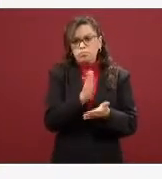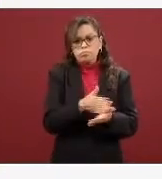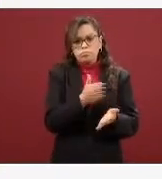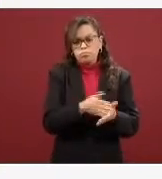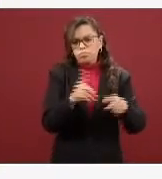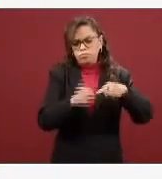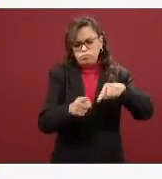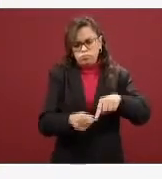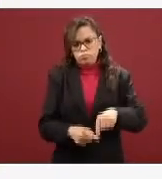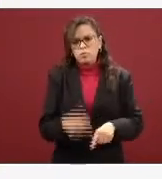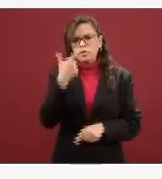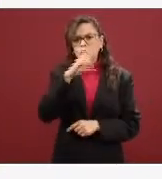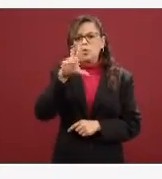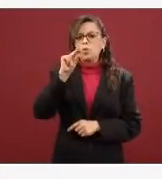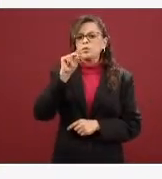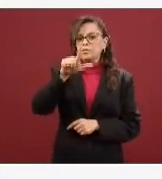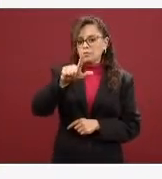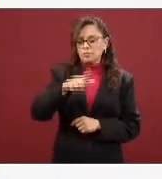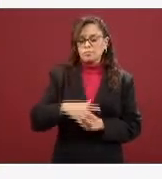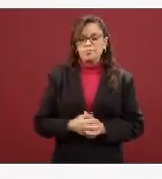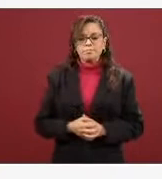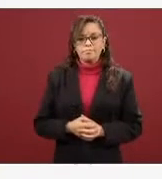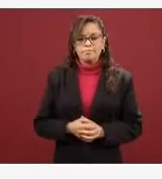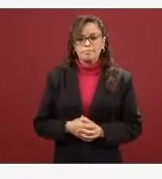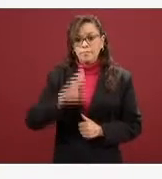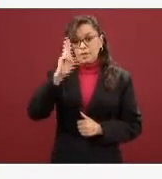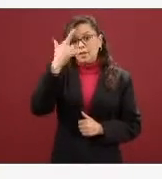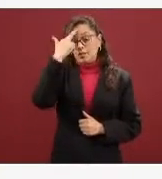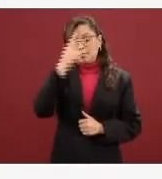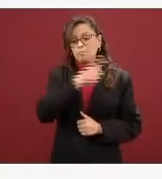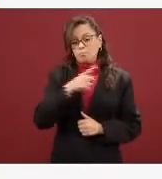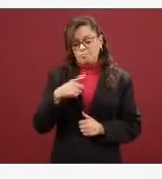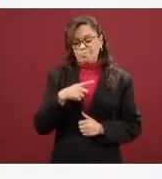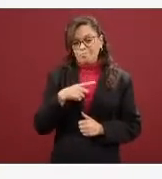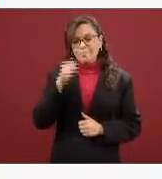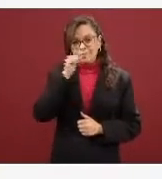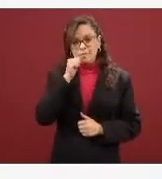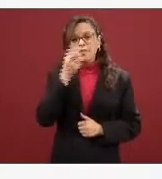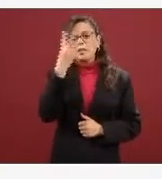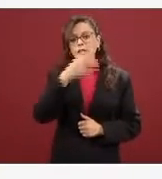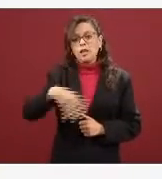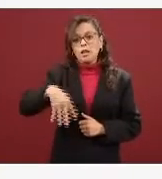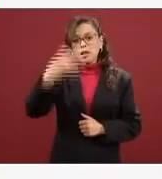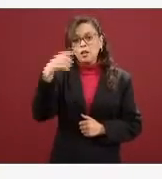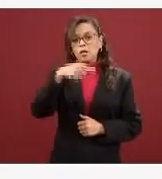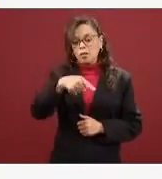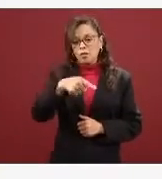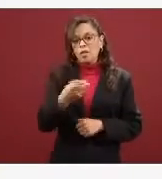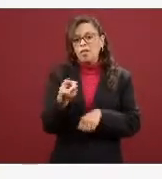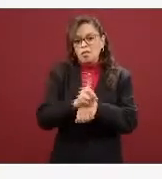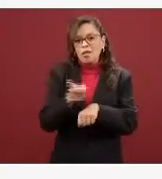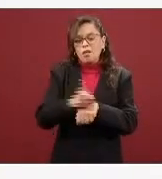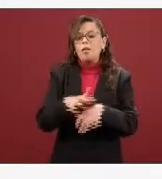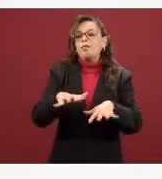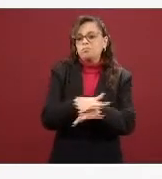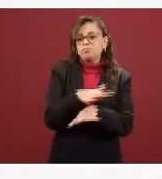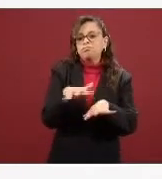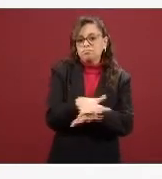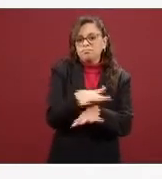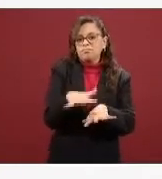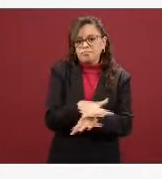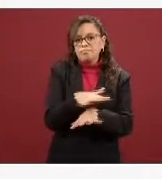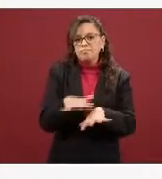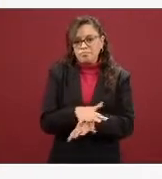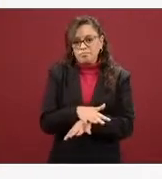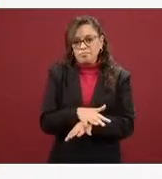787. Recordemos siempre que esta cifra, la de 314, es la que está variando todos los días, porque en la medida como van